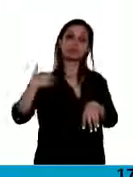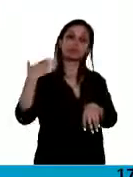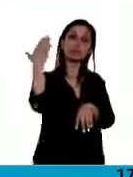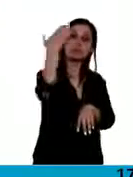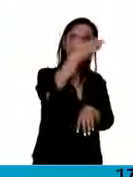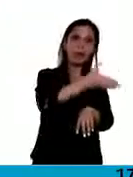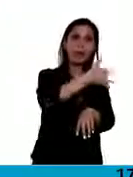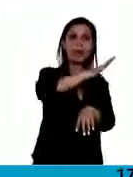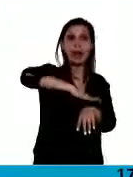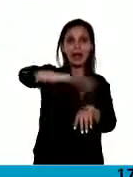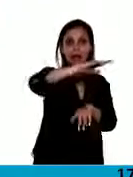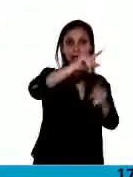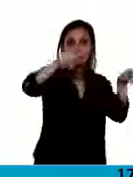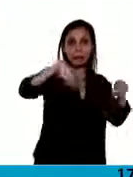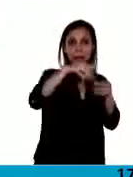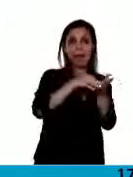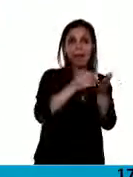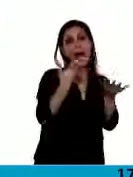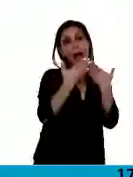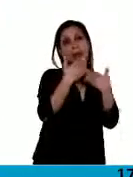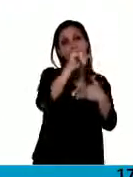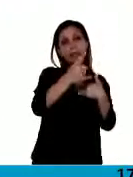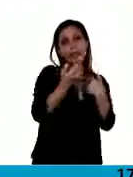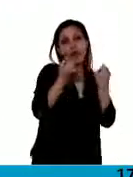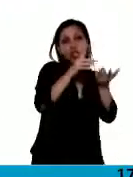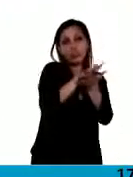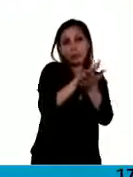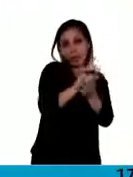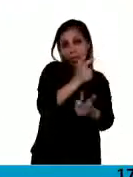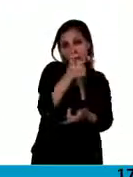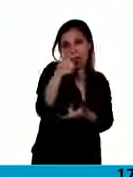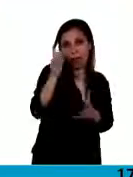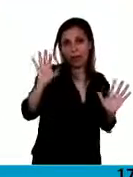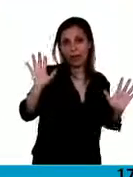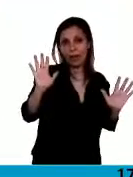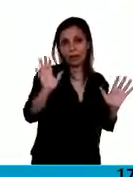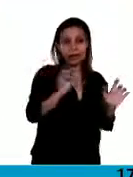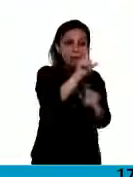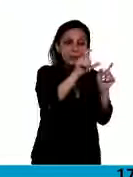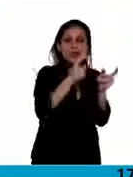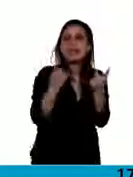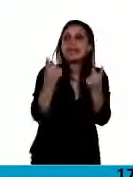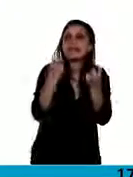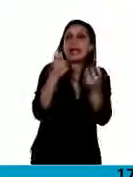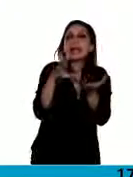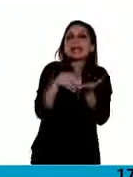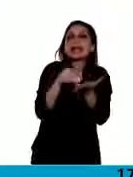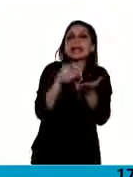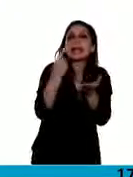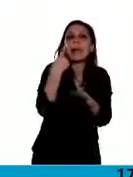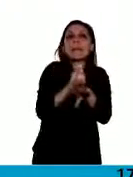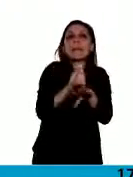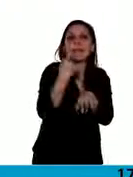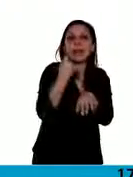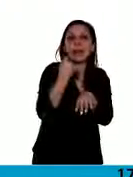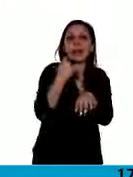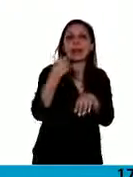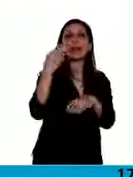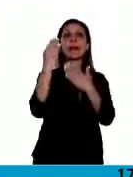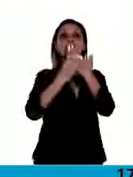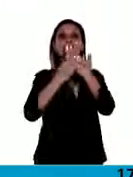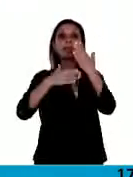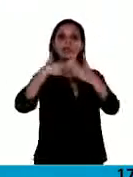hablar, pero sin llevar una solución concreta para quienes piden tierra para vivir. El ministro de Desarrollo de la